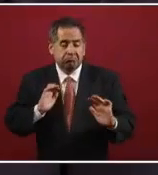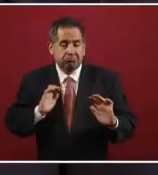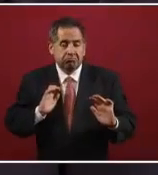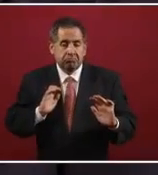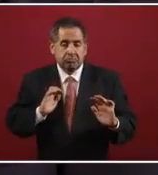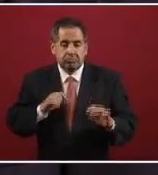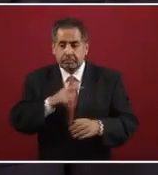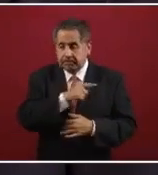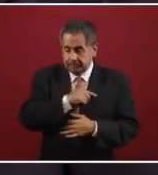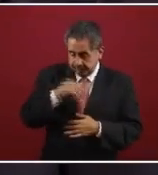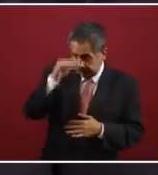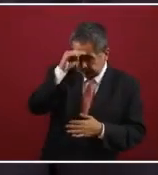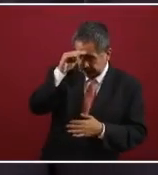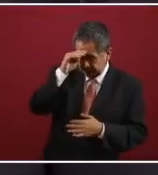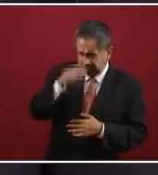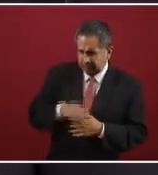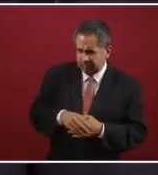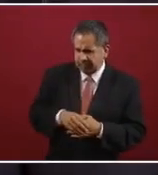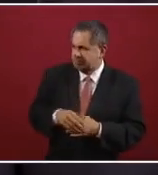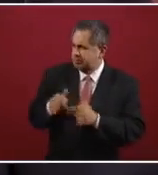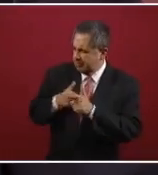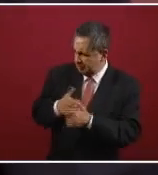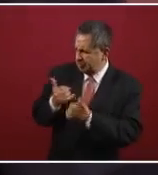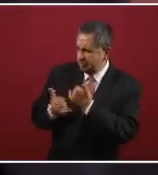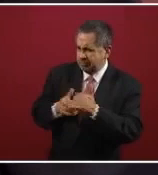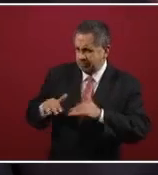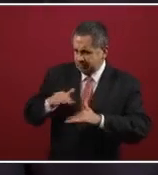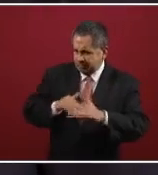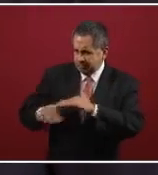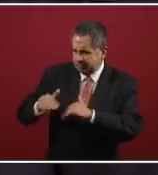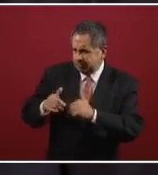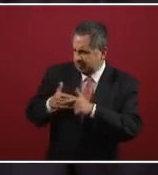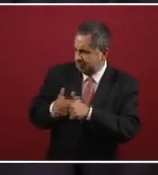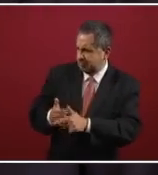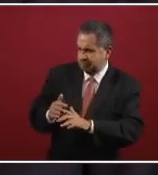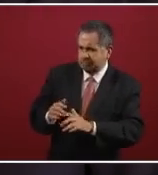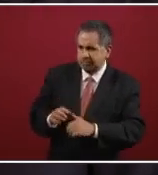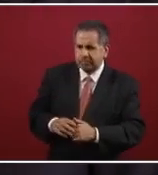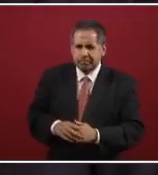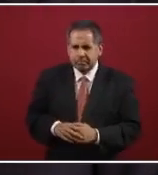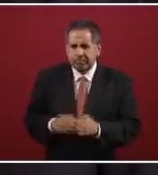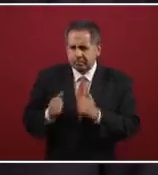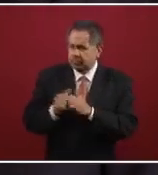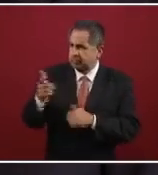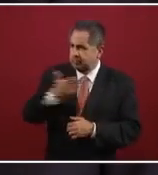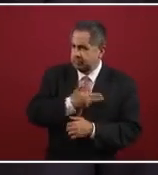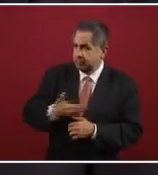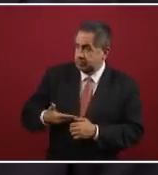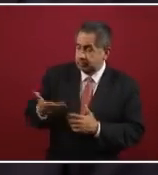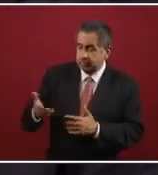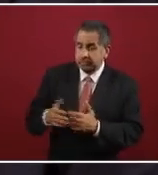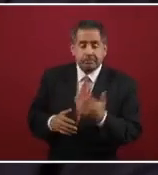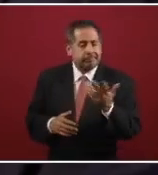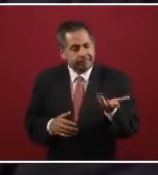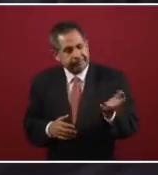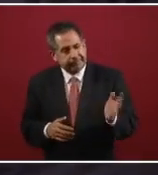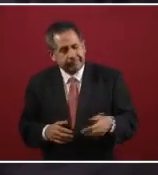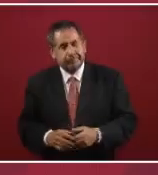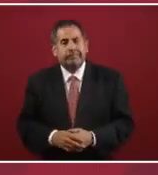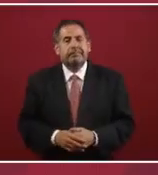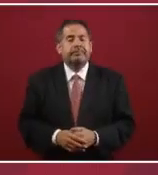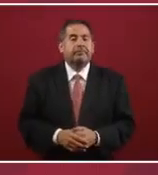y se quedó pensando bueno vamos a seguir jugando dominó como el presidente entonces